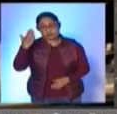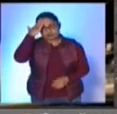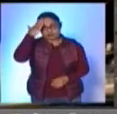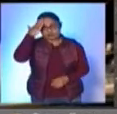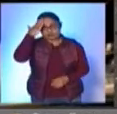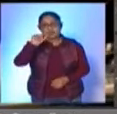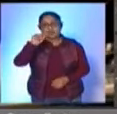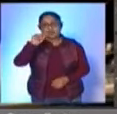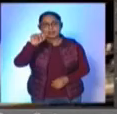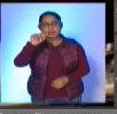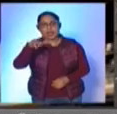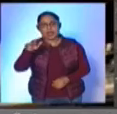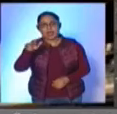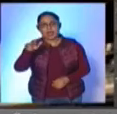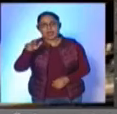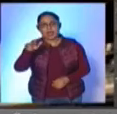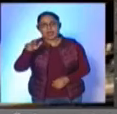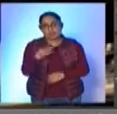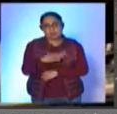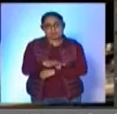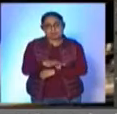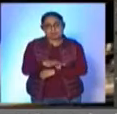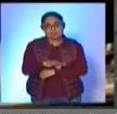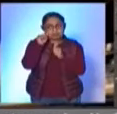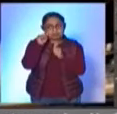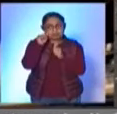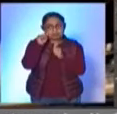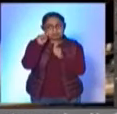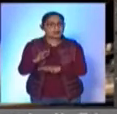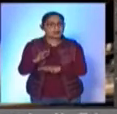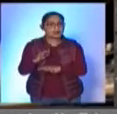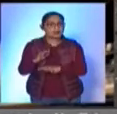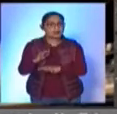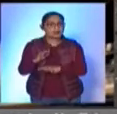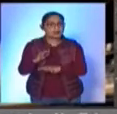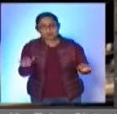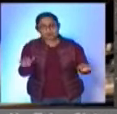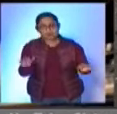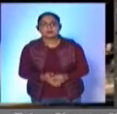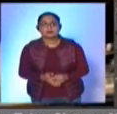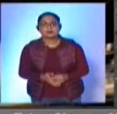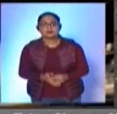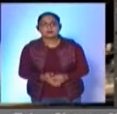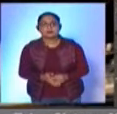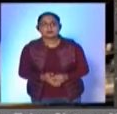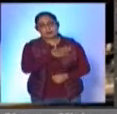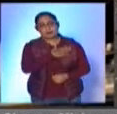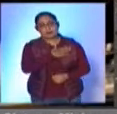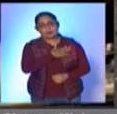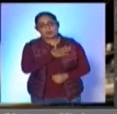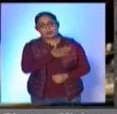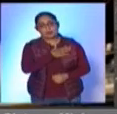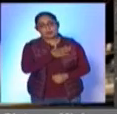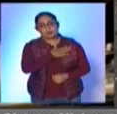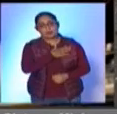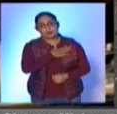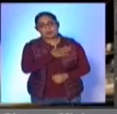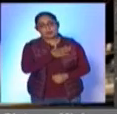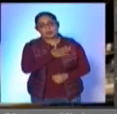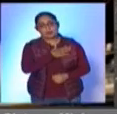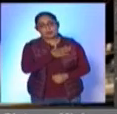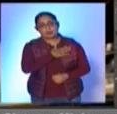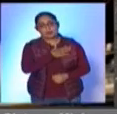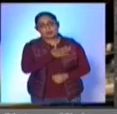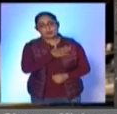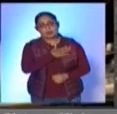Tatiana Cloutier. Estaremos al pendiente, por supuesto, de esta y más información. Mientras tanto, que tengan ustedes una excelente noche. Nos sintonizamos